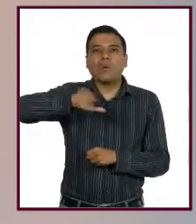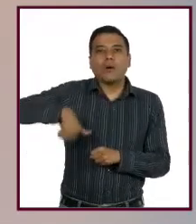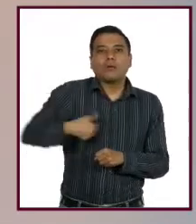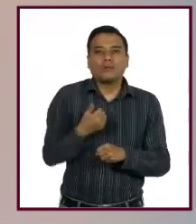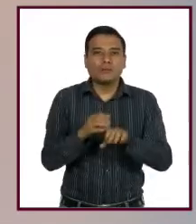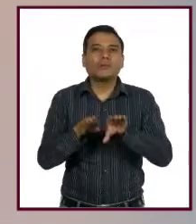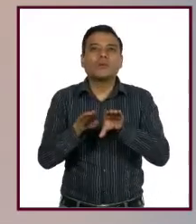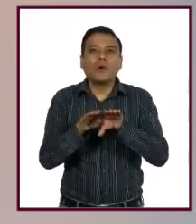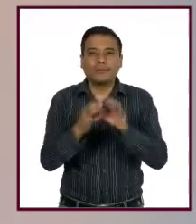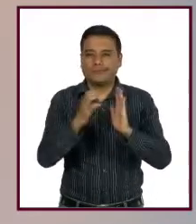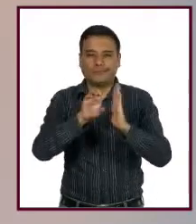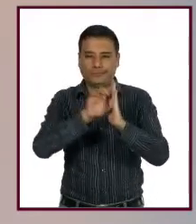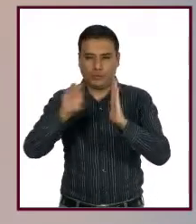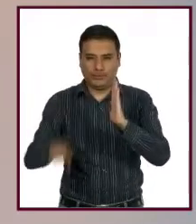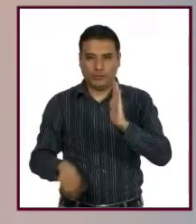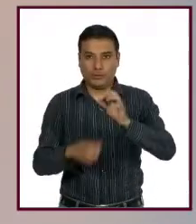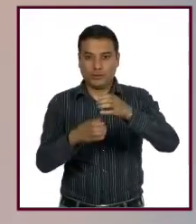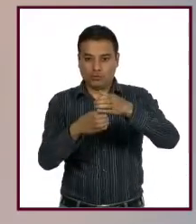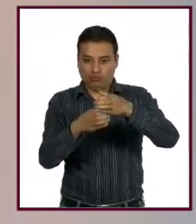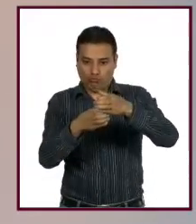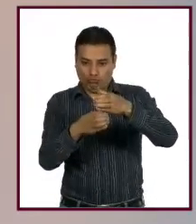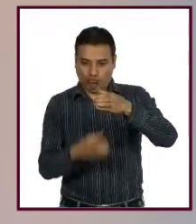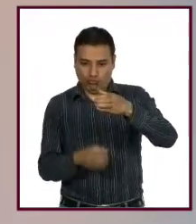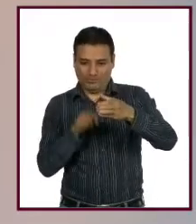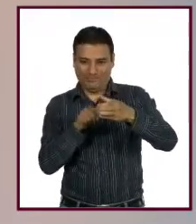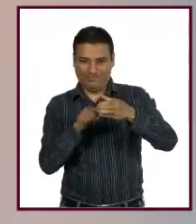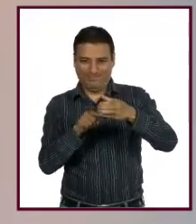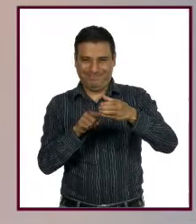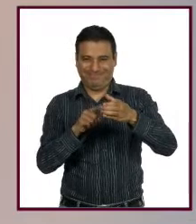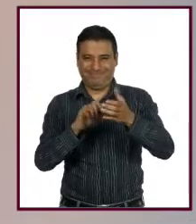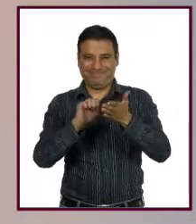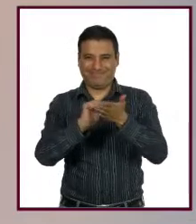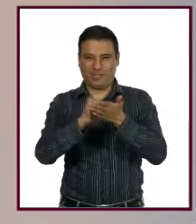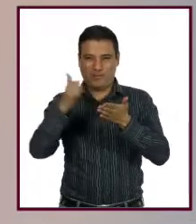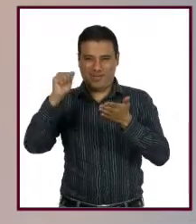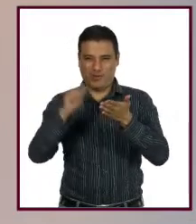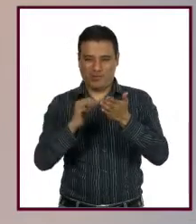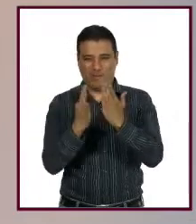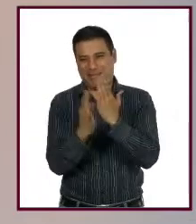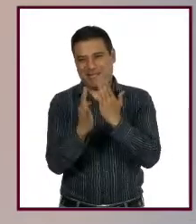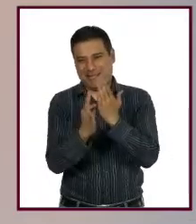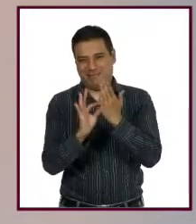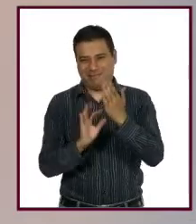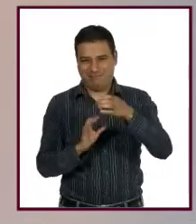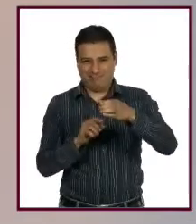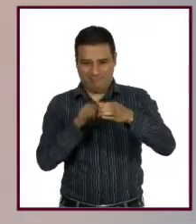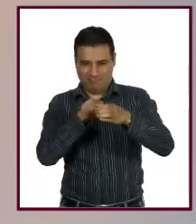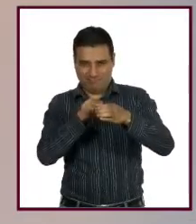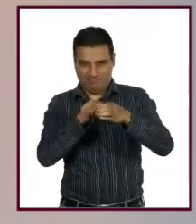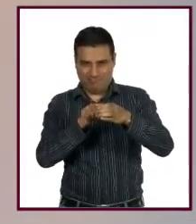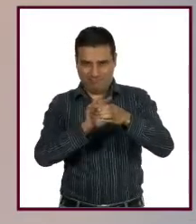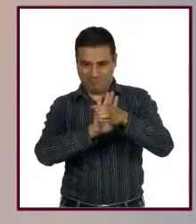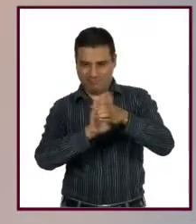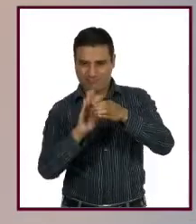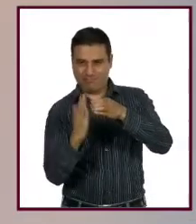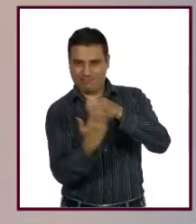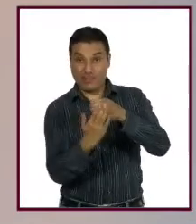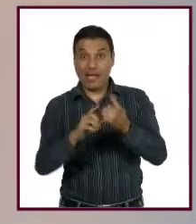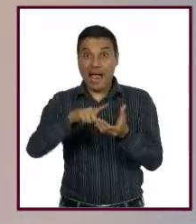envases de algún tipo de aluminio, de algún tipo de metal ligero que contienen a